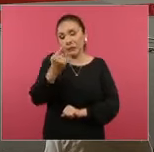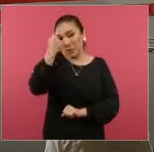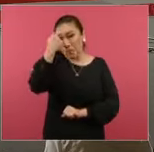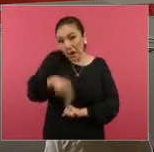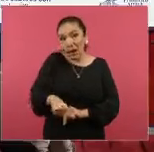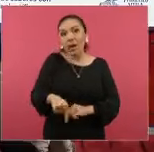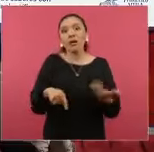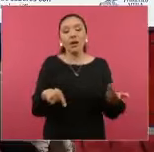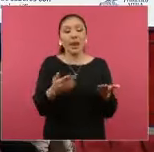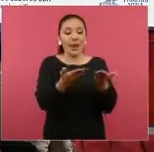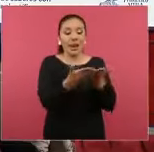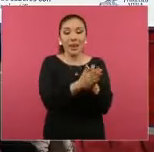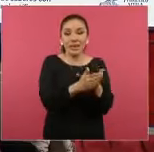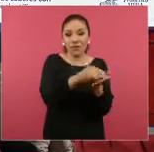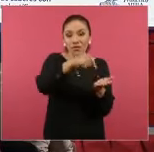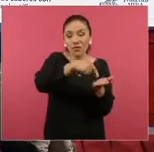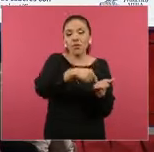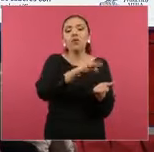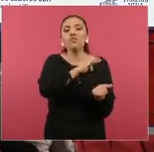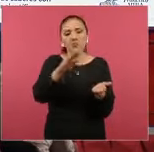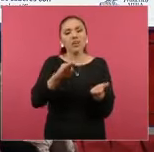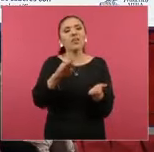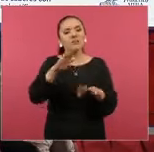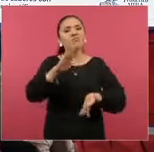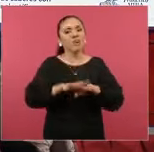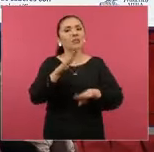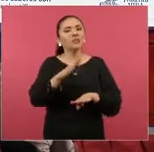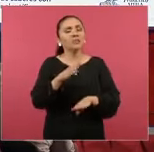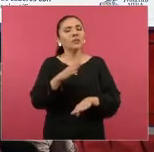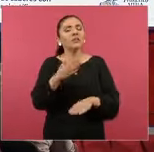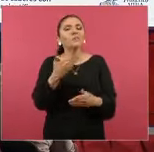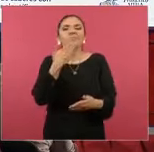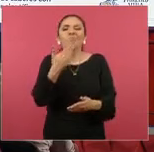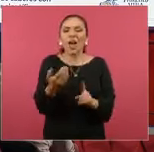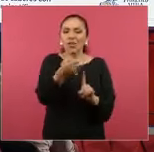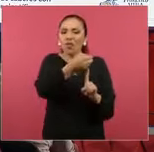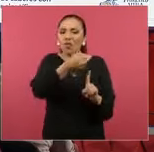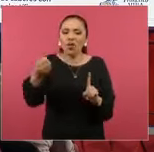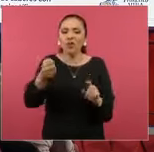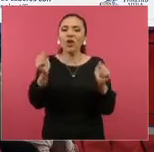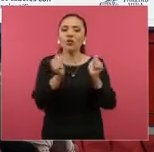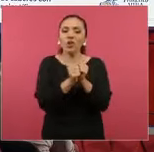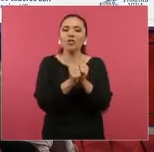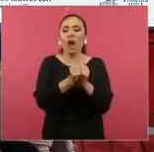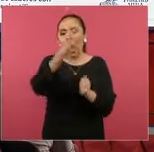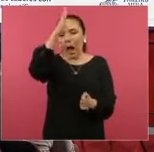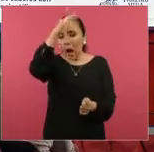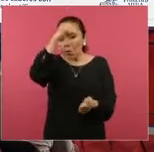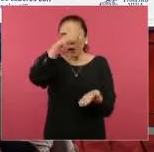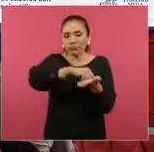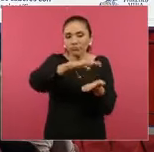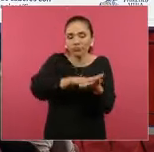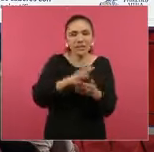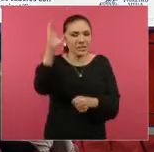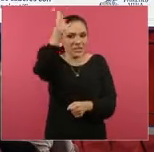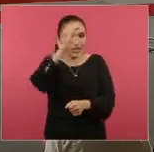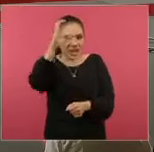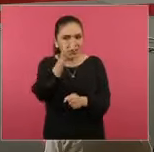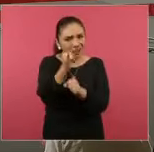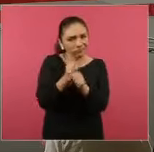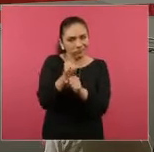que los libros tengan consistencia en términos de los postulados y los hallazgos de la